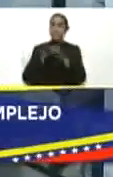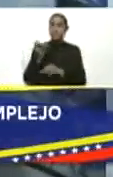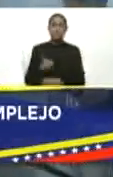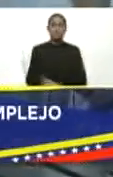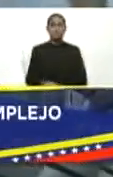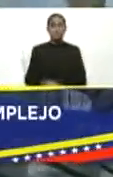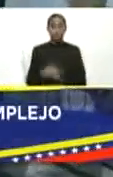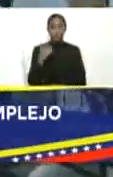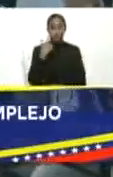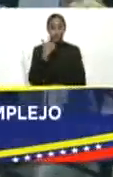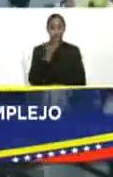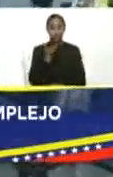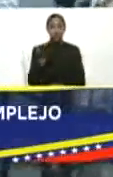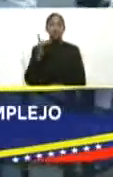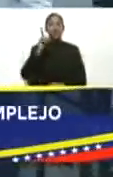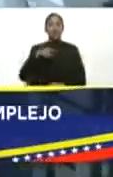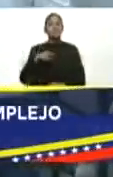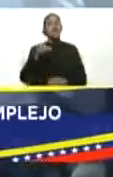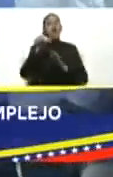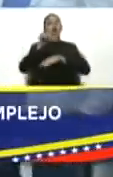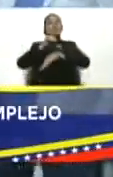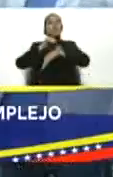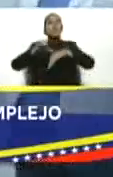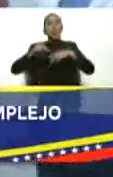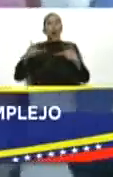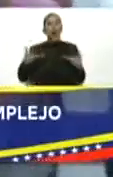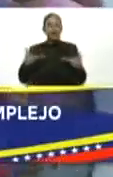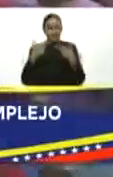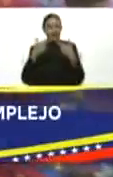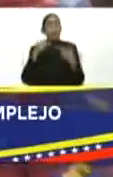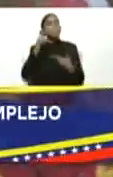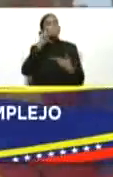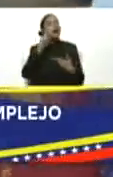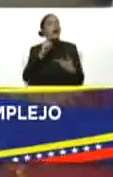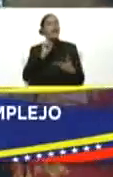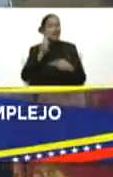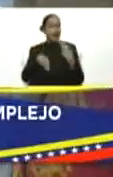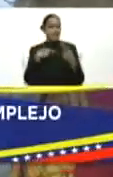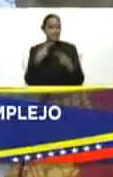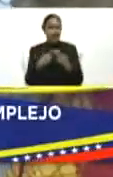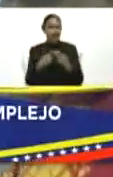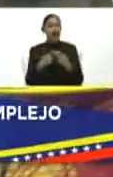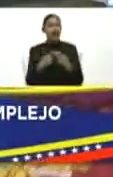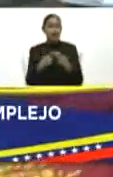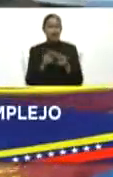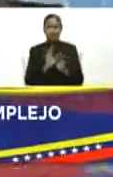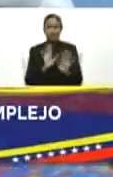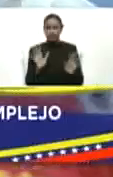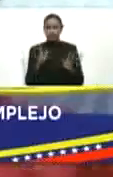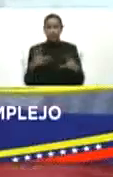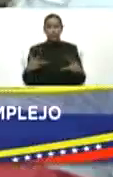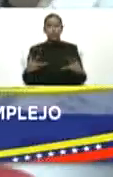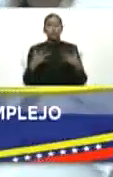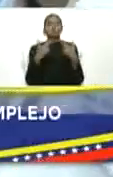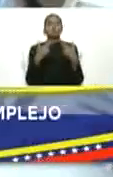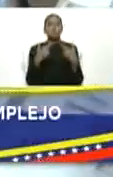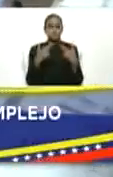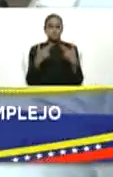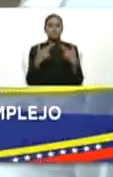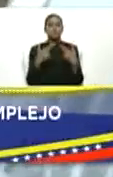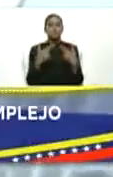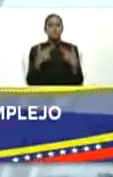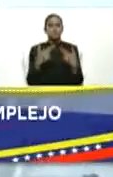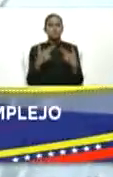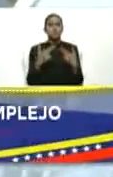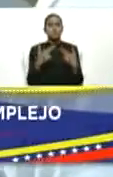Este es el área de esterilización del instrumental Correcto. Quirúrgico que vamos a utilizar en cada una de las intervenciones quirúrgicas. Tiene